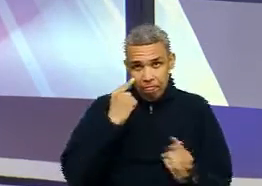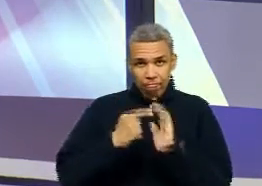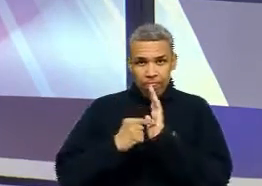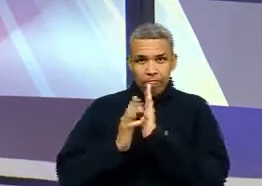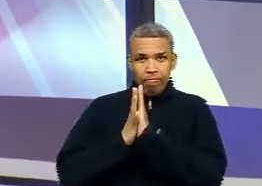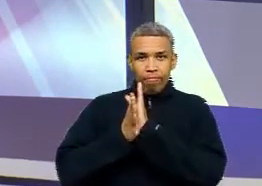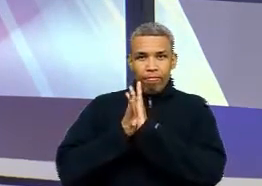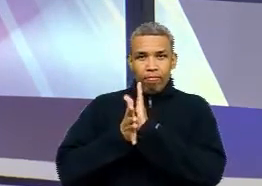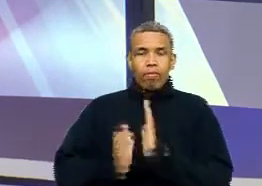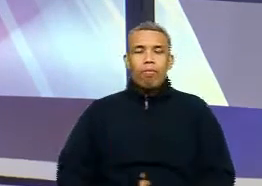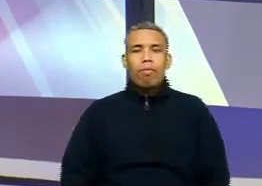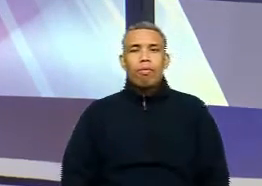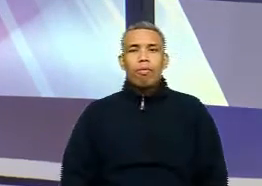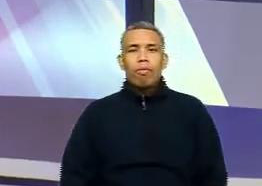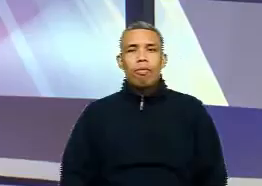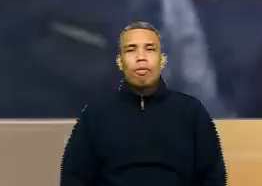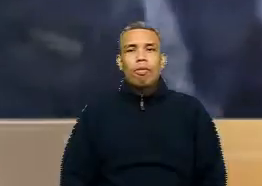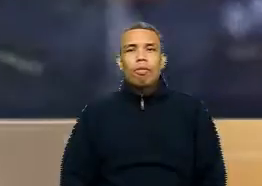titulares.